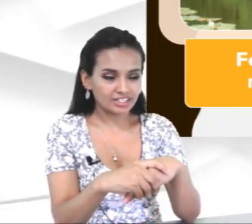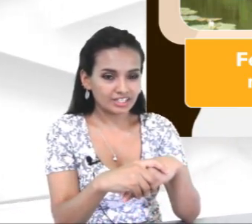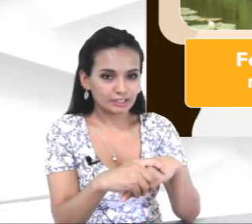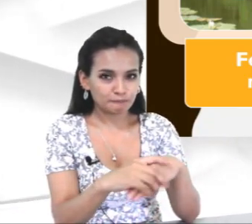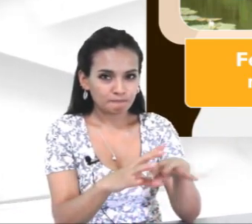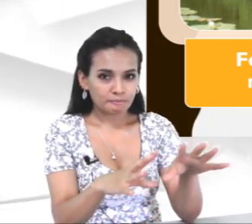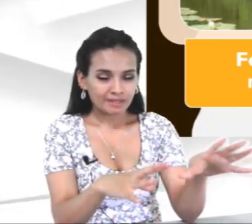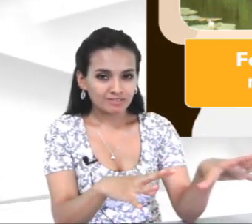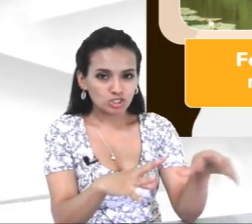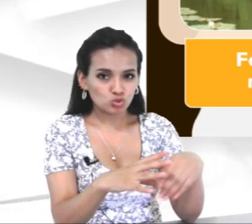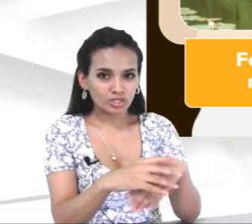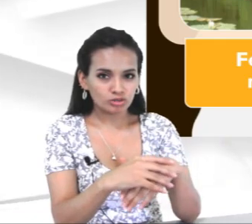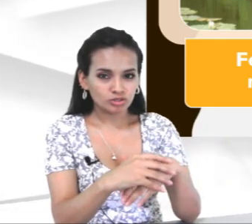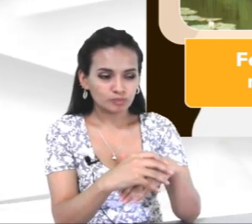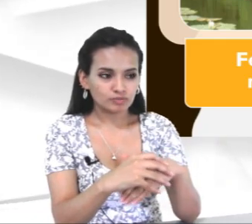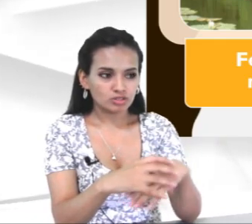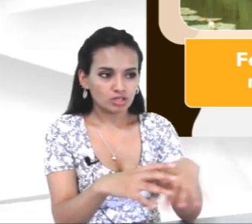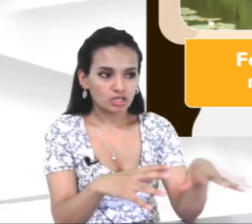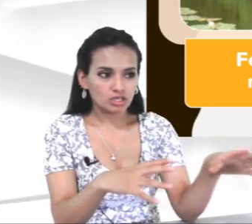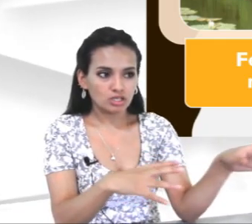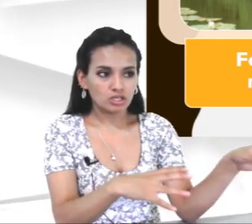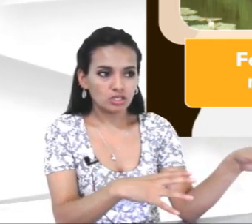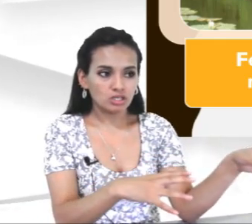cantidad de suelos